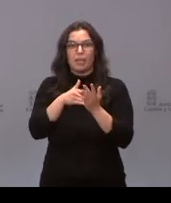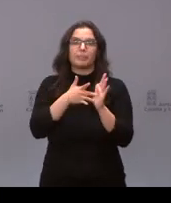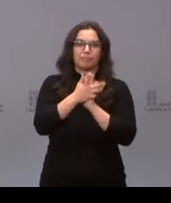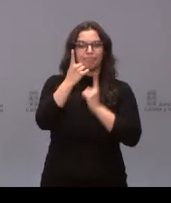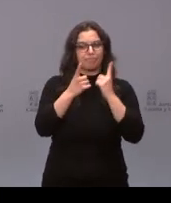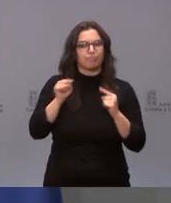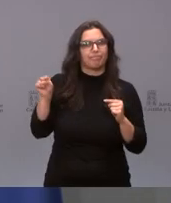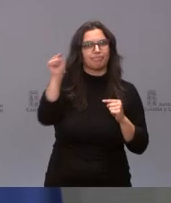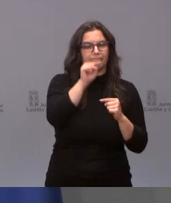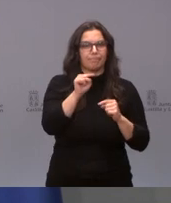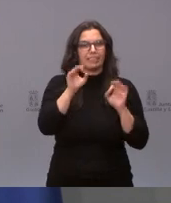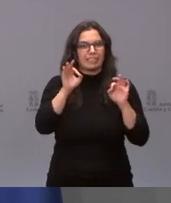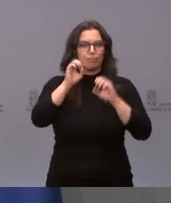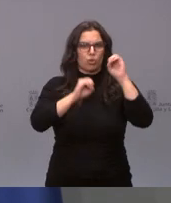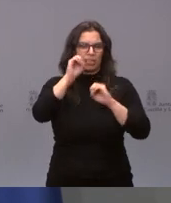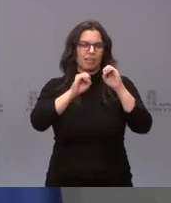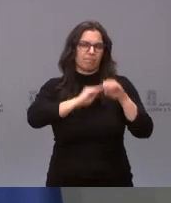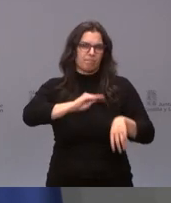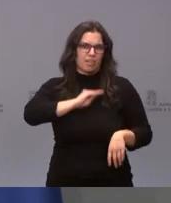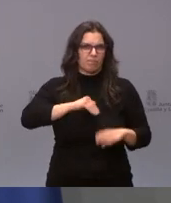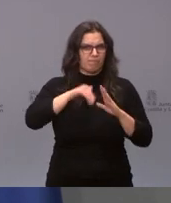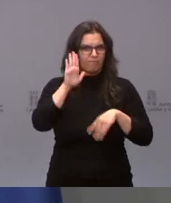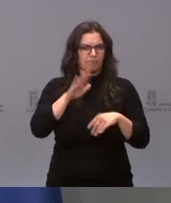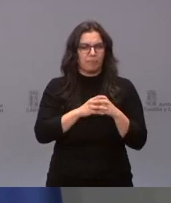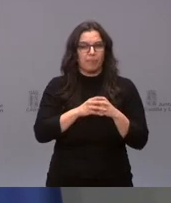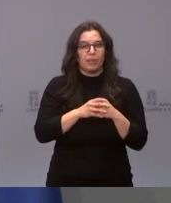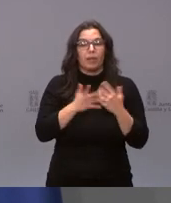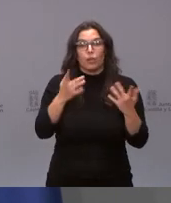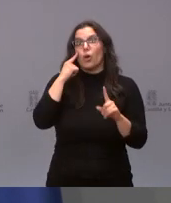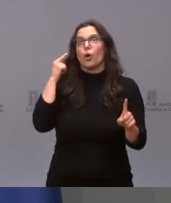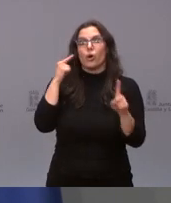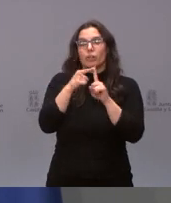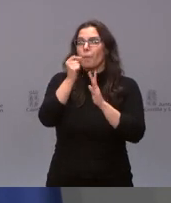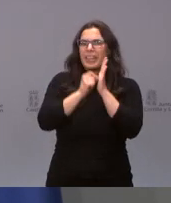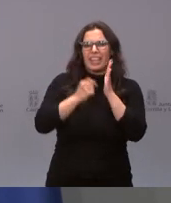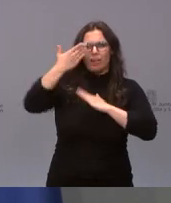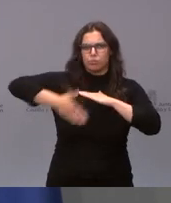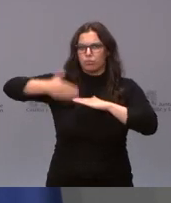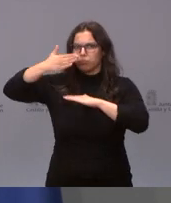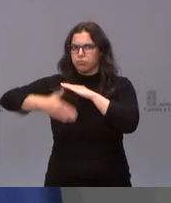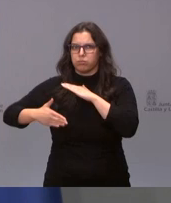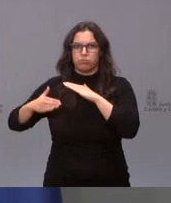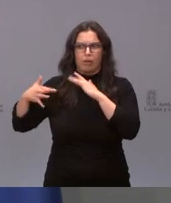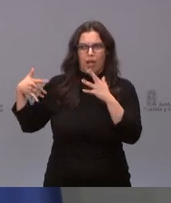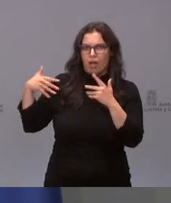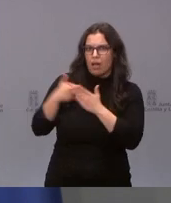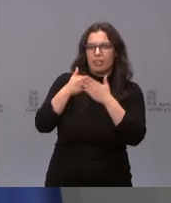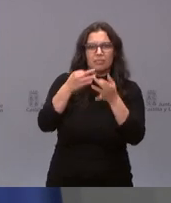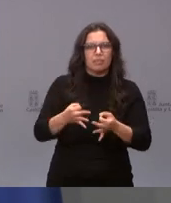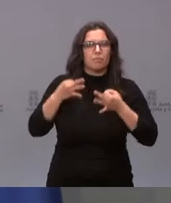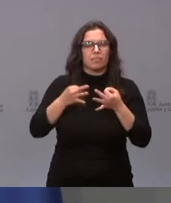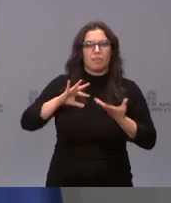municipios con tasas altas con el objetivo evidentemente todas las medidas a lo largo de estas cuatro olas se han ido